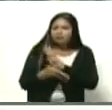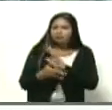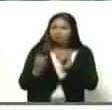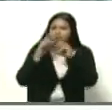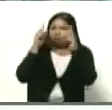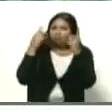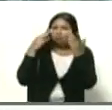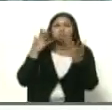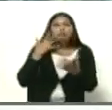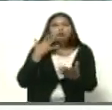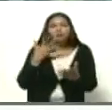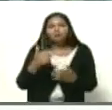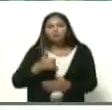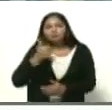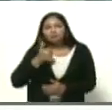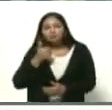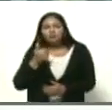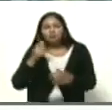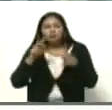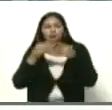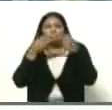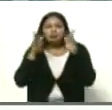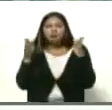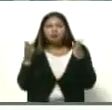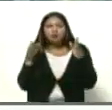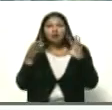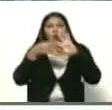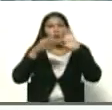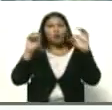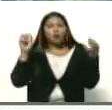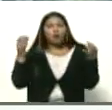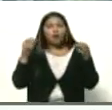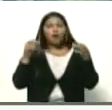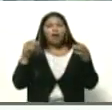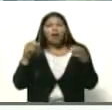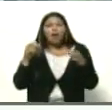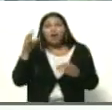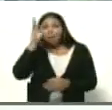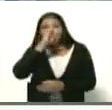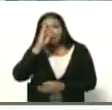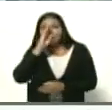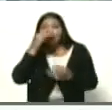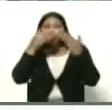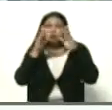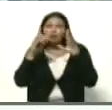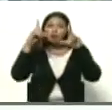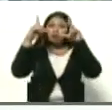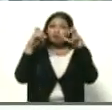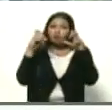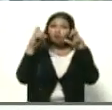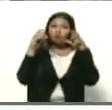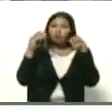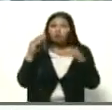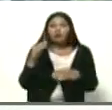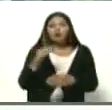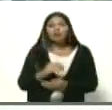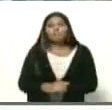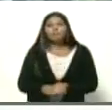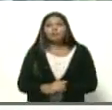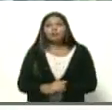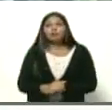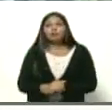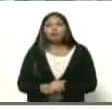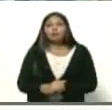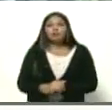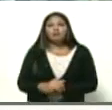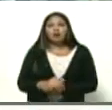insólitas, como por ejemplo aprovechar la ceremonia de inauguración de los Juegos Olímpicos en Brasil para publicar una fotografía de una presidenta envuelta en llamas,